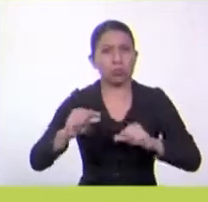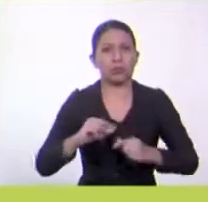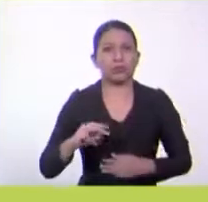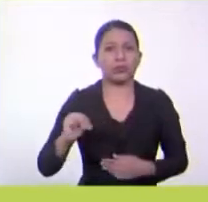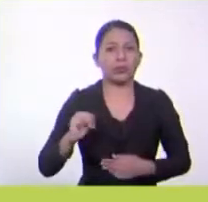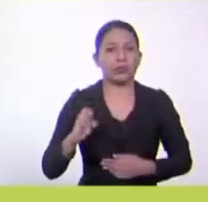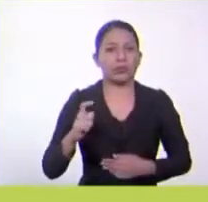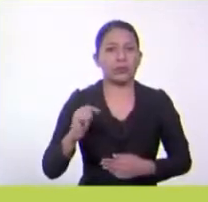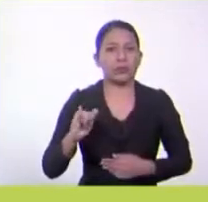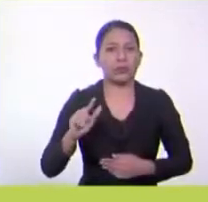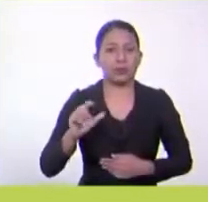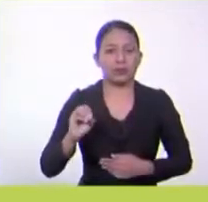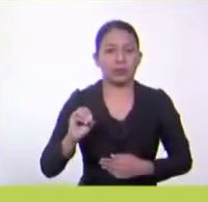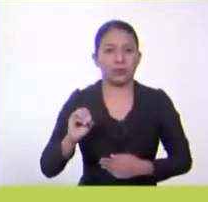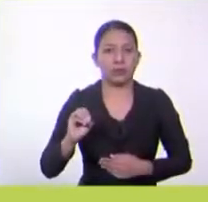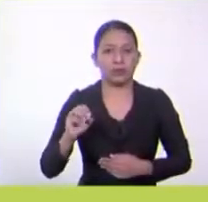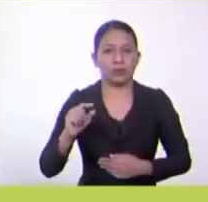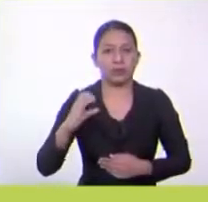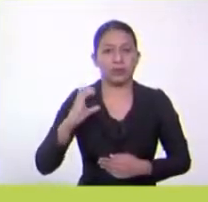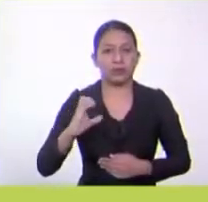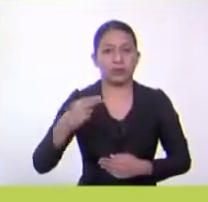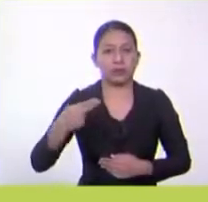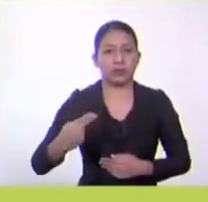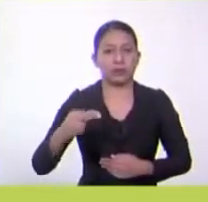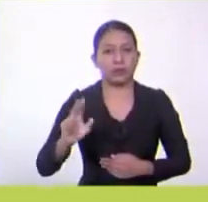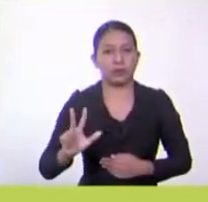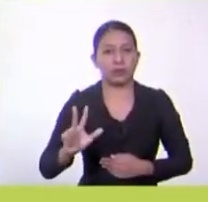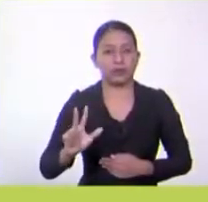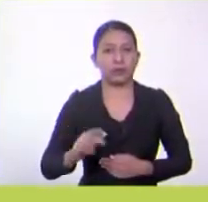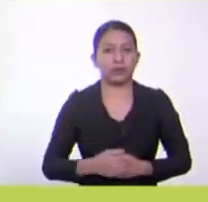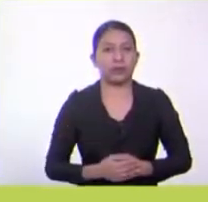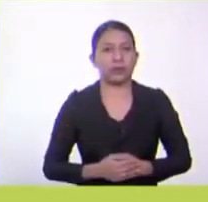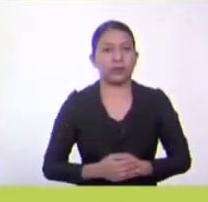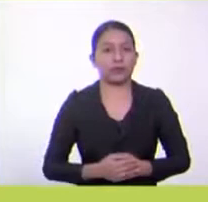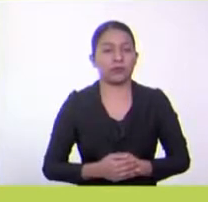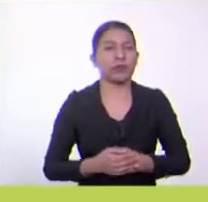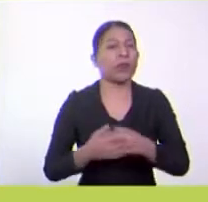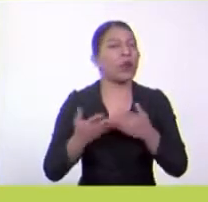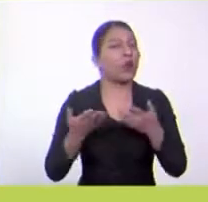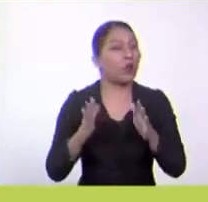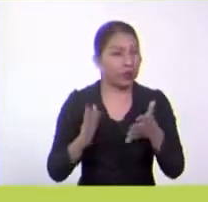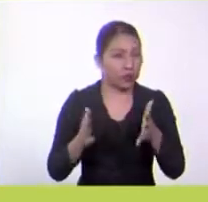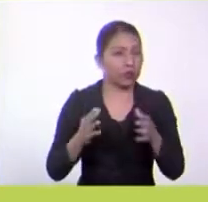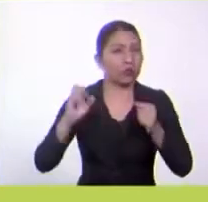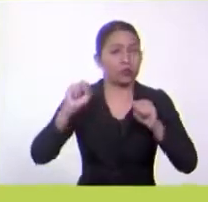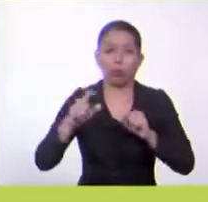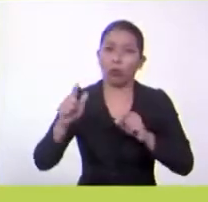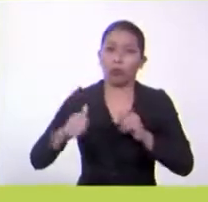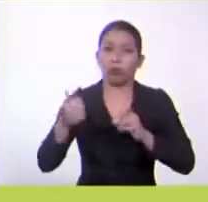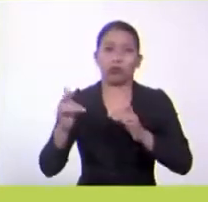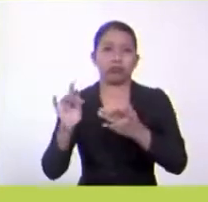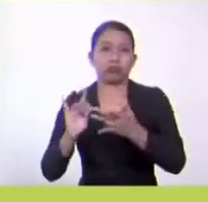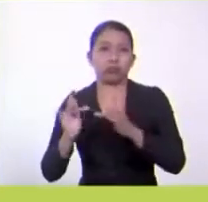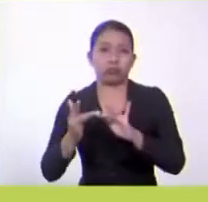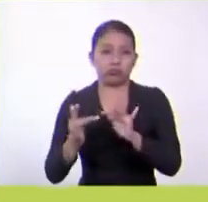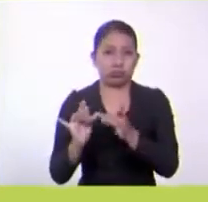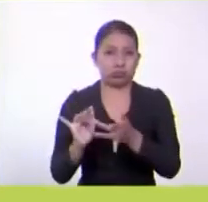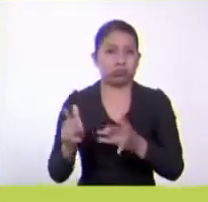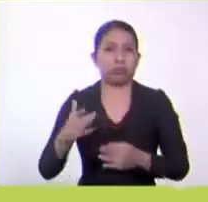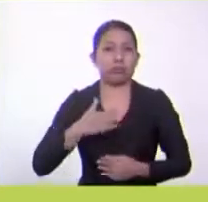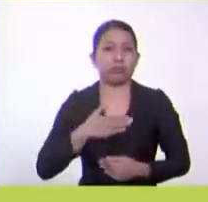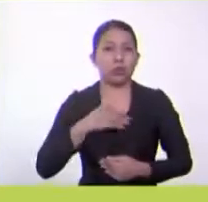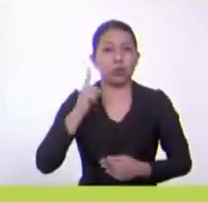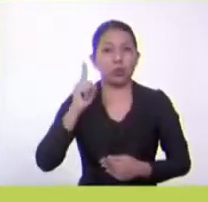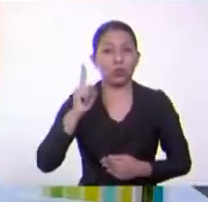metilo, que es el CH3, con la posibilidad de formar un enlace, pues tiene un